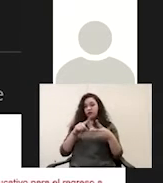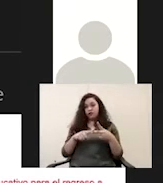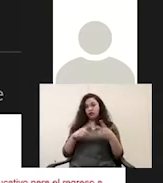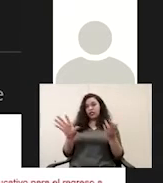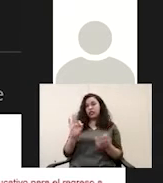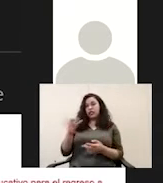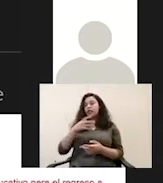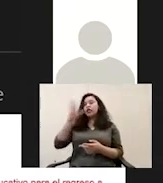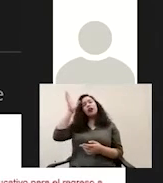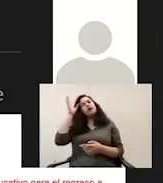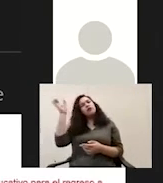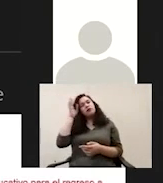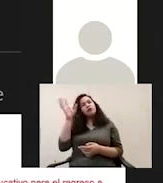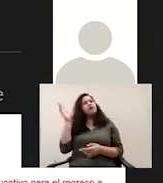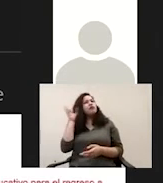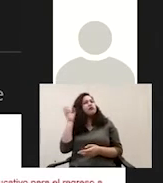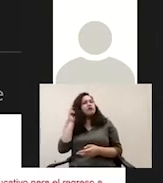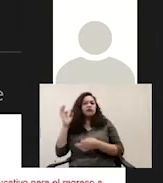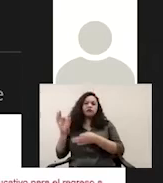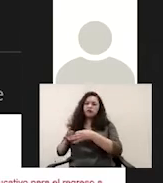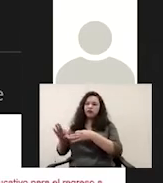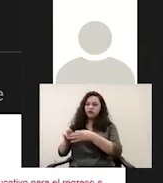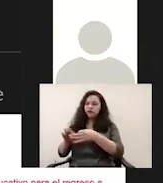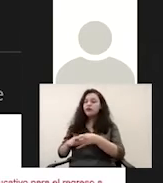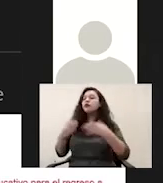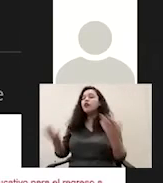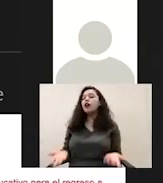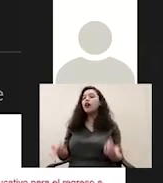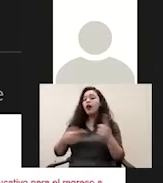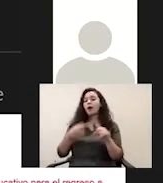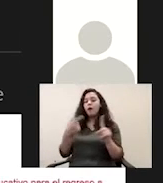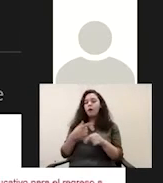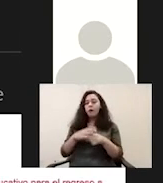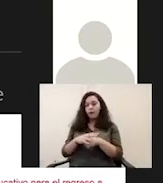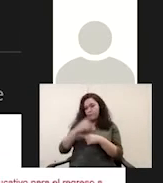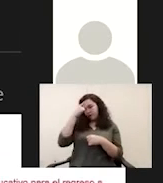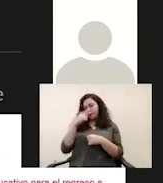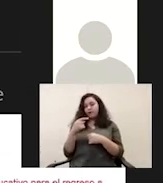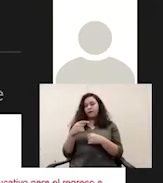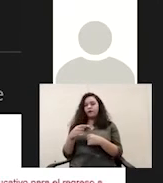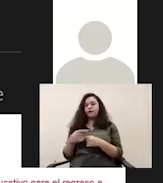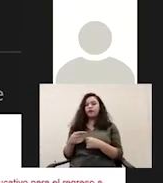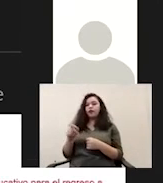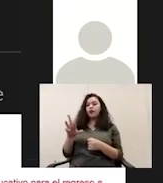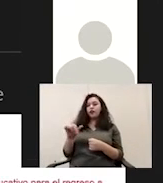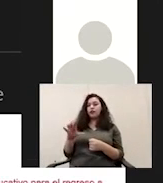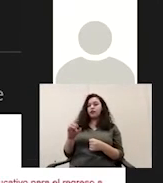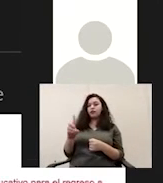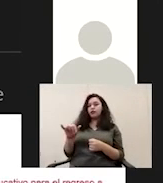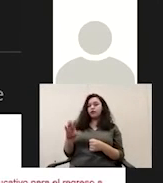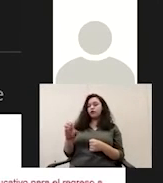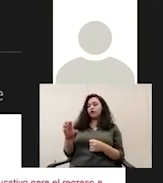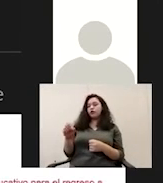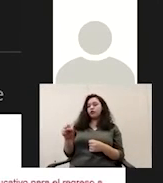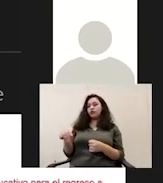empezado a escuchar de manera más continua de 2 años para acá, tiene que ver justamente con el residuo sanitario que se genera por el